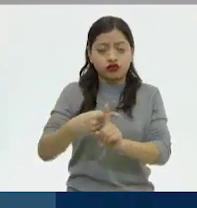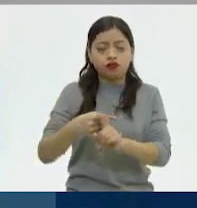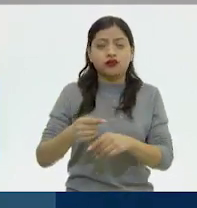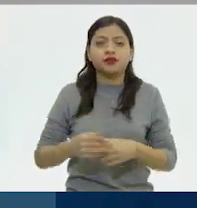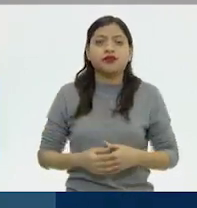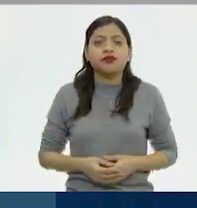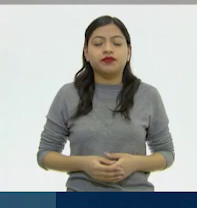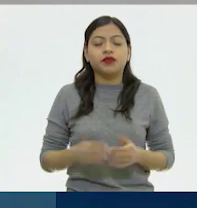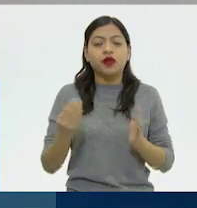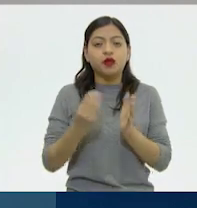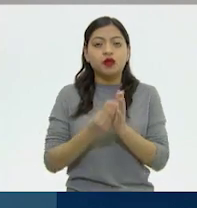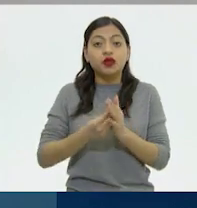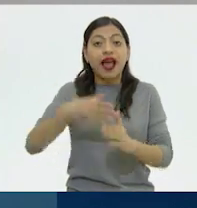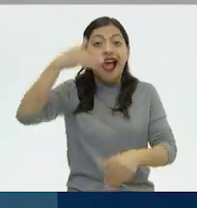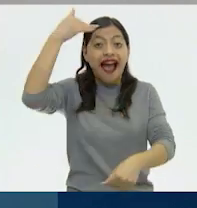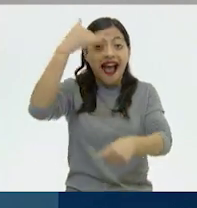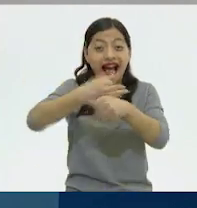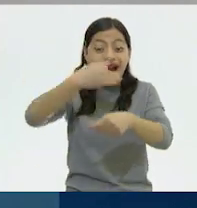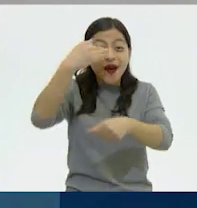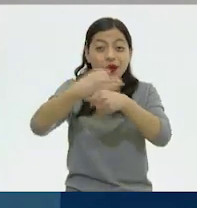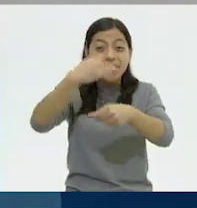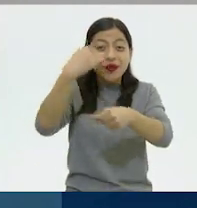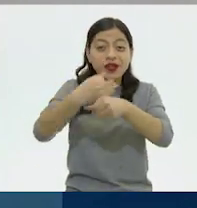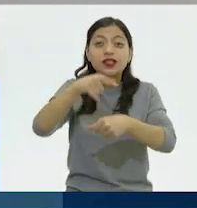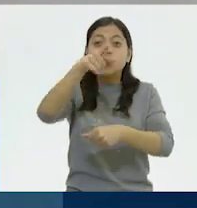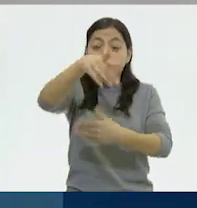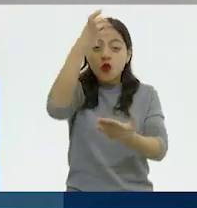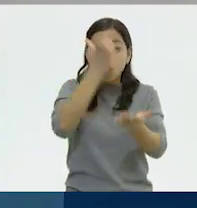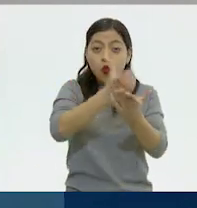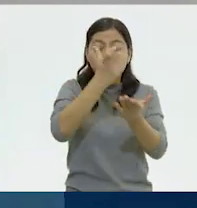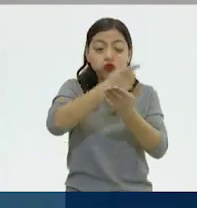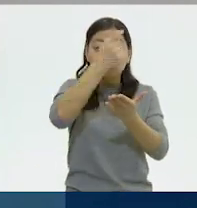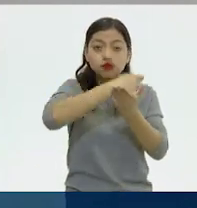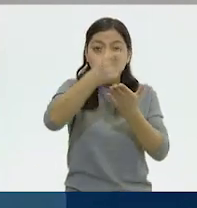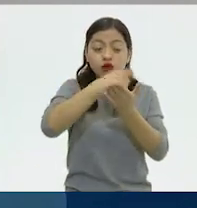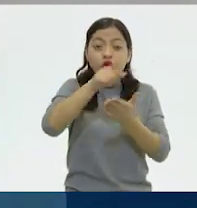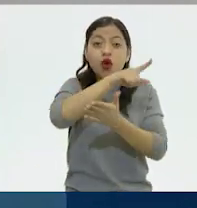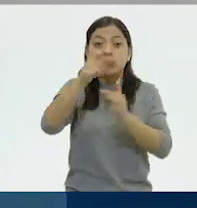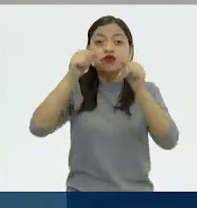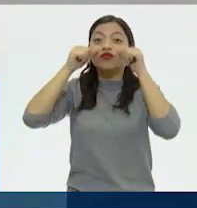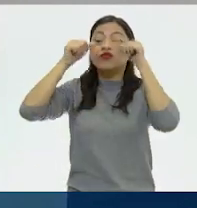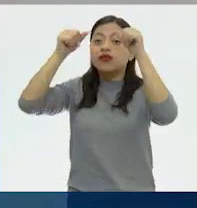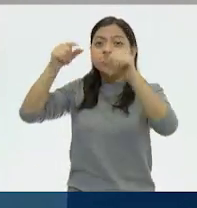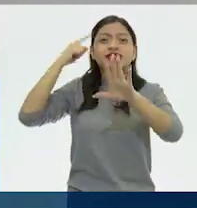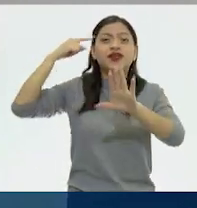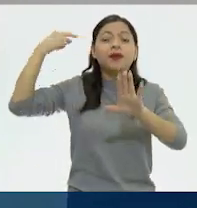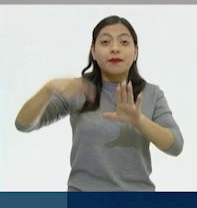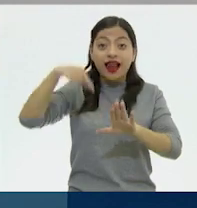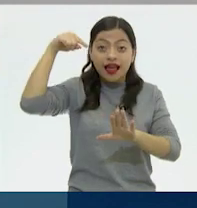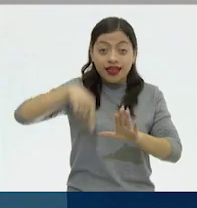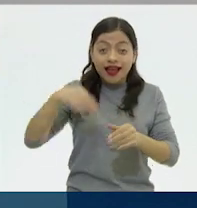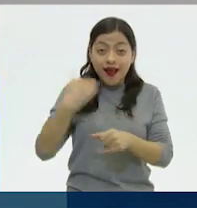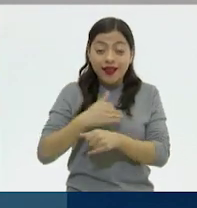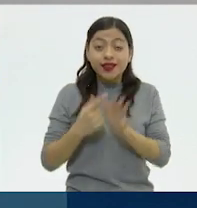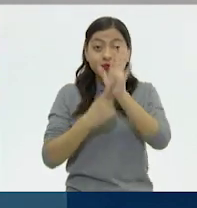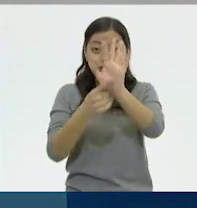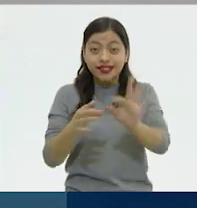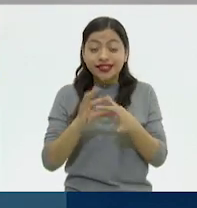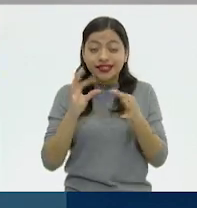de sus sesiones, es momento de tomar nota, de poner mucha atención para que este tema les quede muy